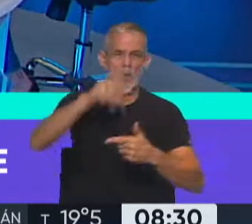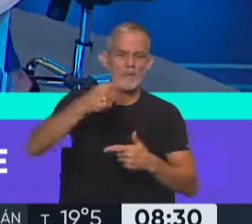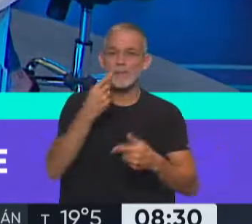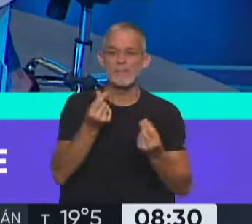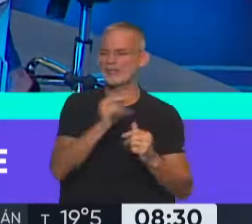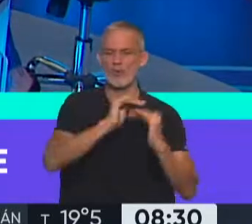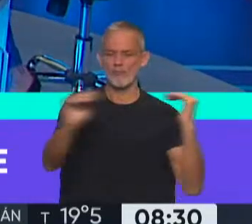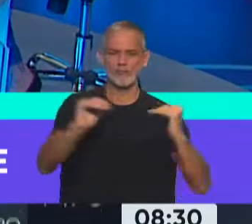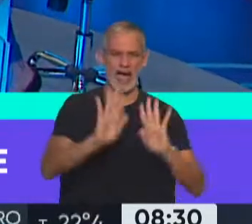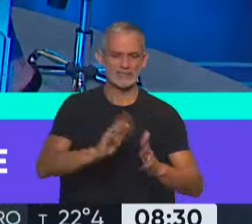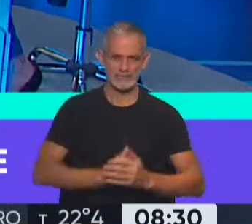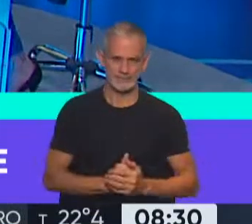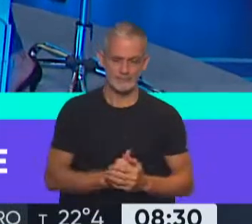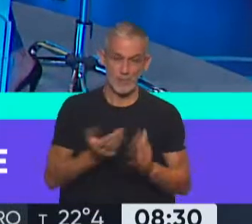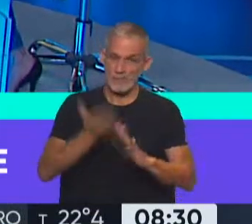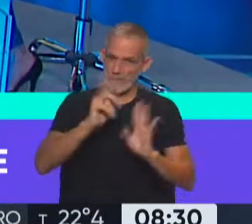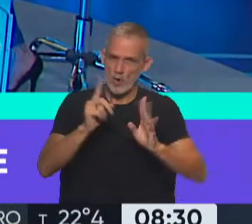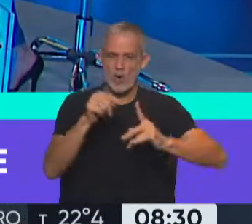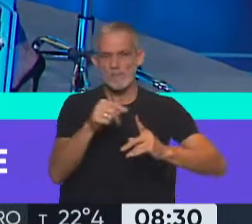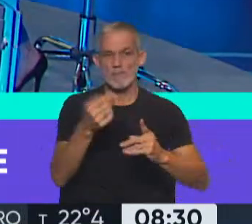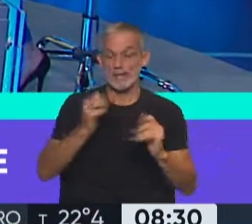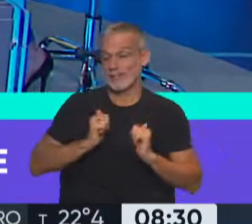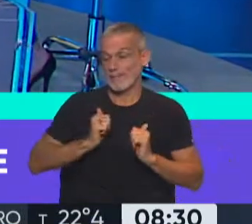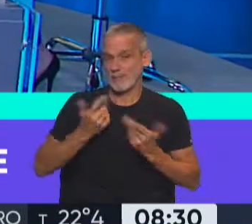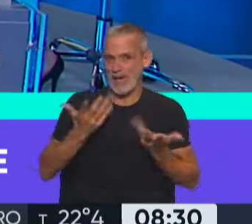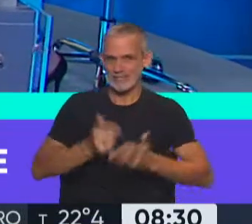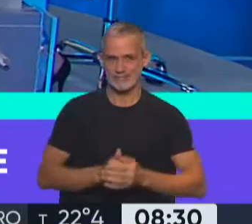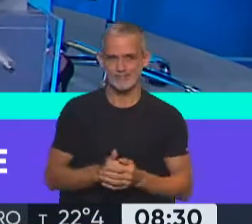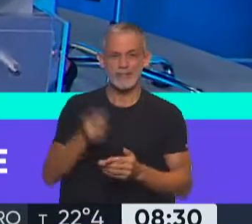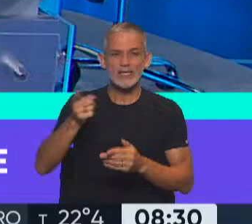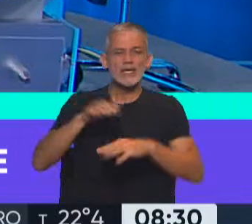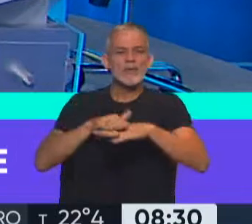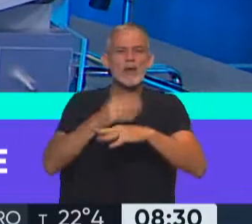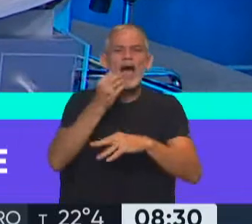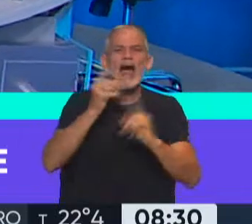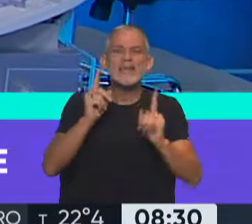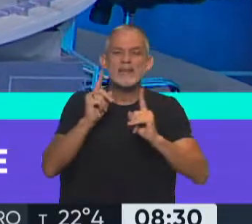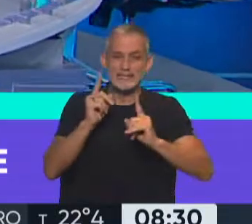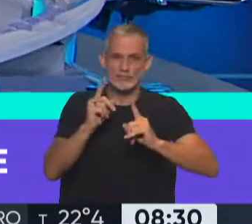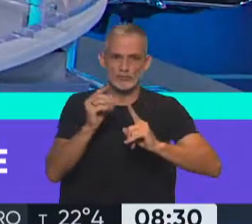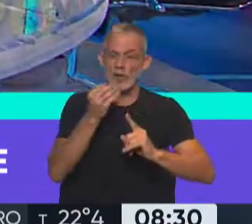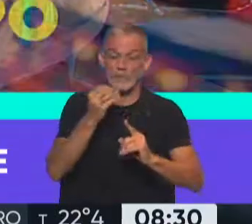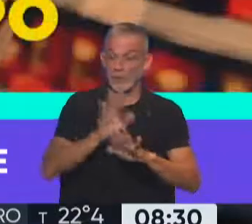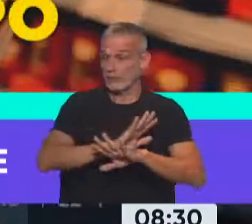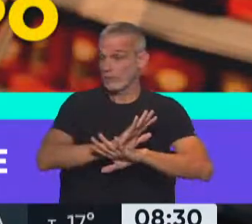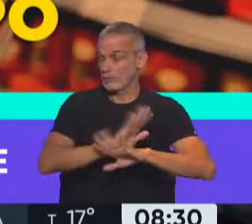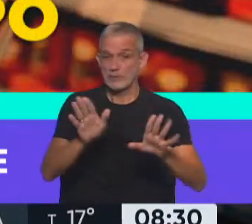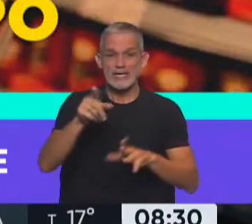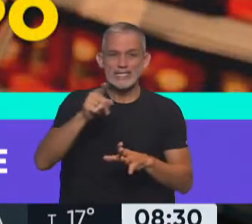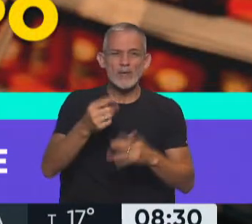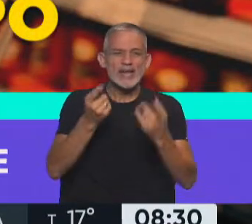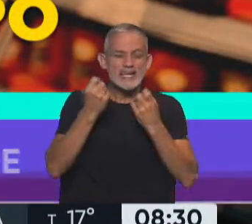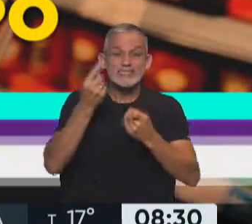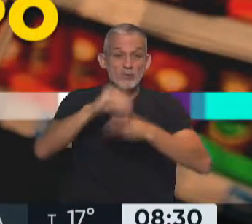un precio. Algo así es lo que vamos a tener que esperar. Ahí tenés la canasta básica alimentaria. Bueno, mirá. este dato también es demoledor porque esto es lo que